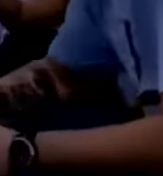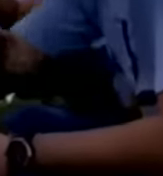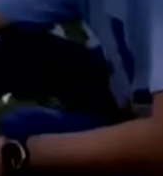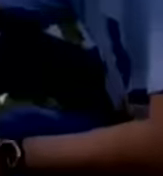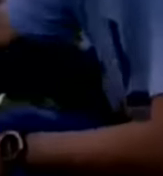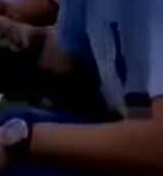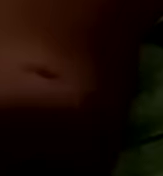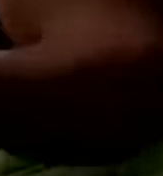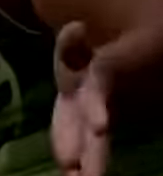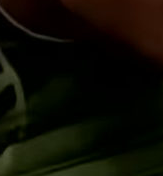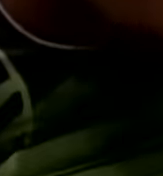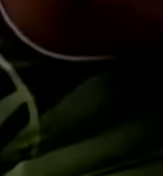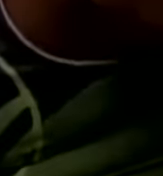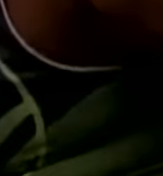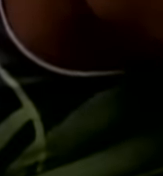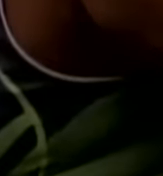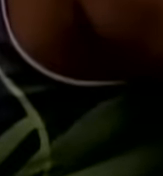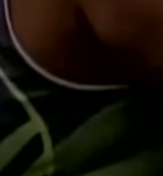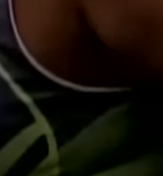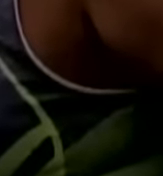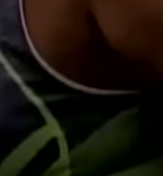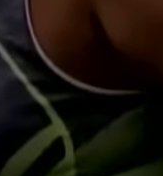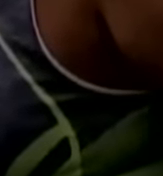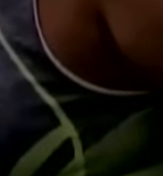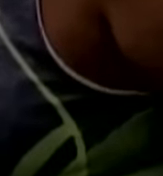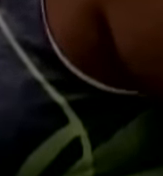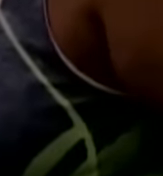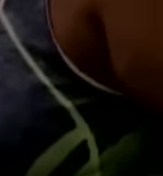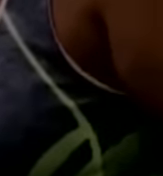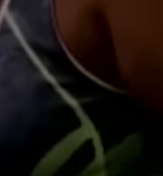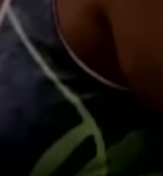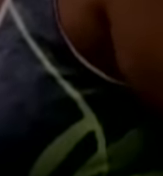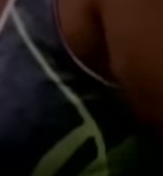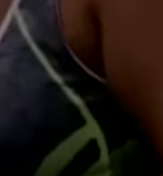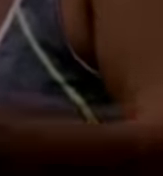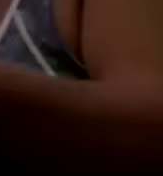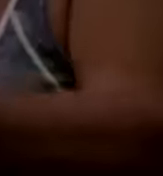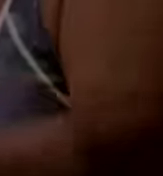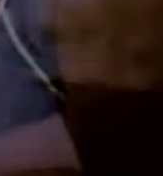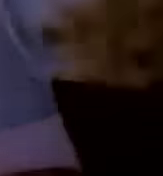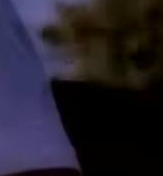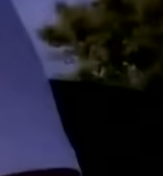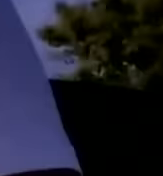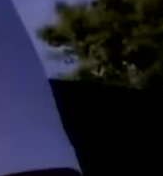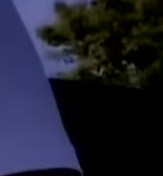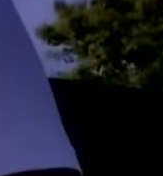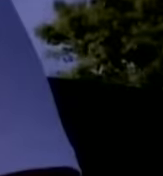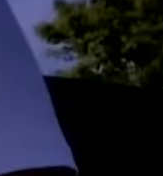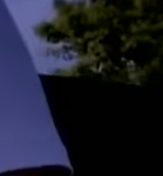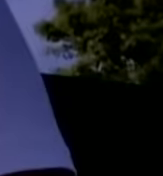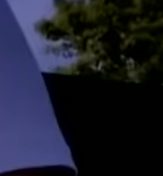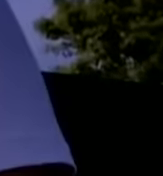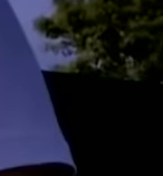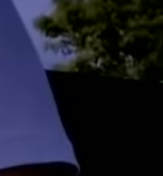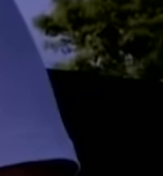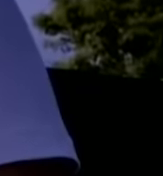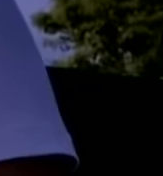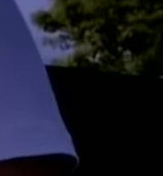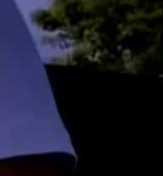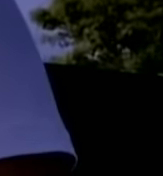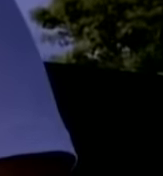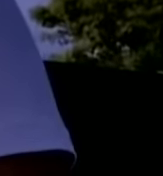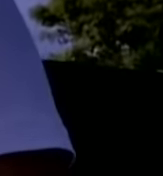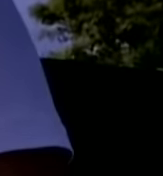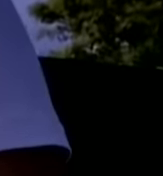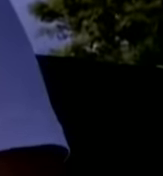las siete propuestas. Y llegamos a la conclusión, en consenso, que la propuesta, la primera, iba a ser